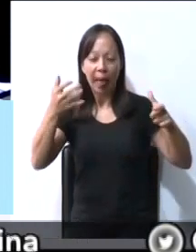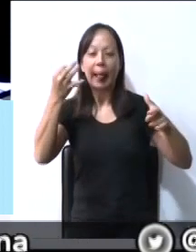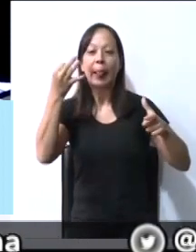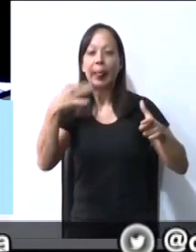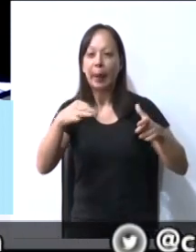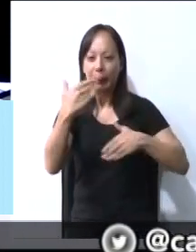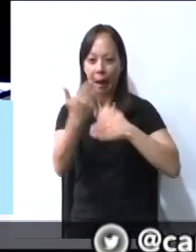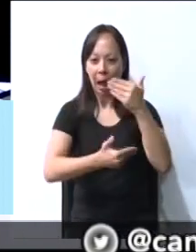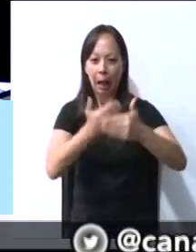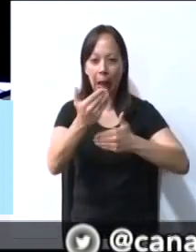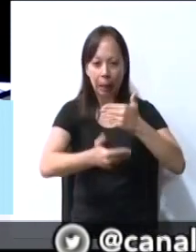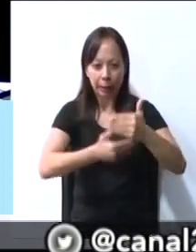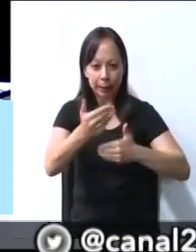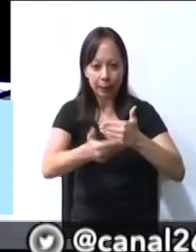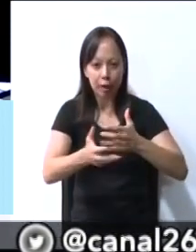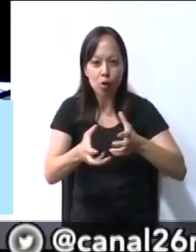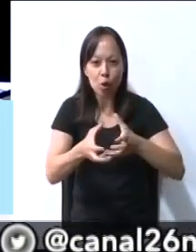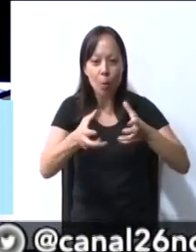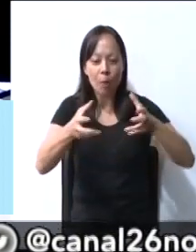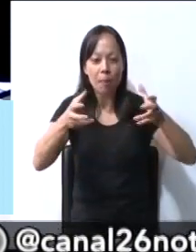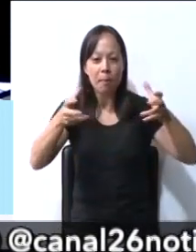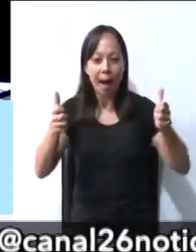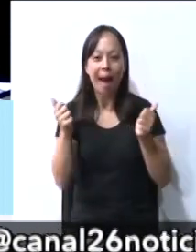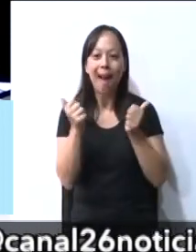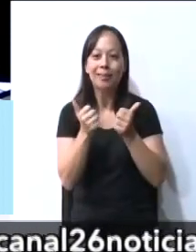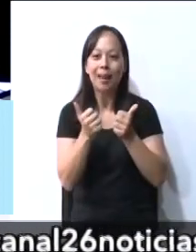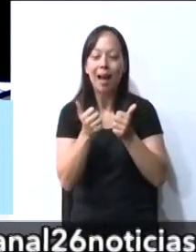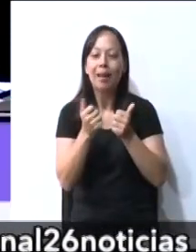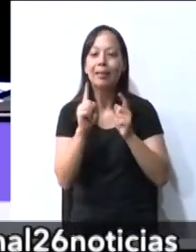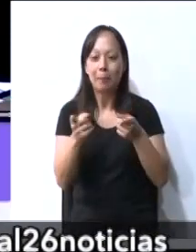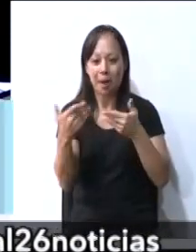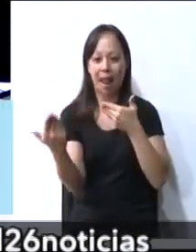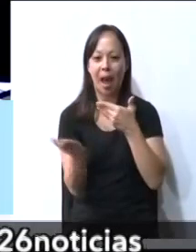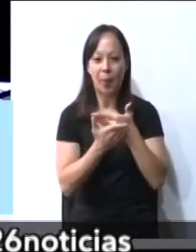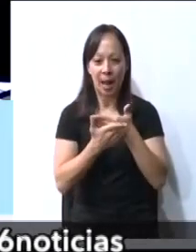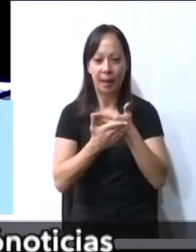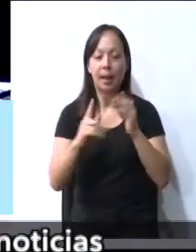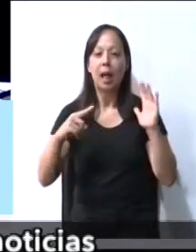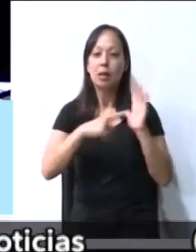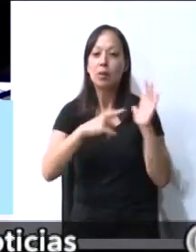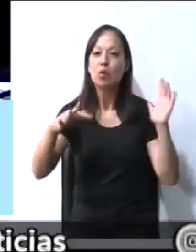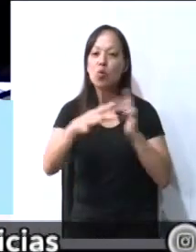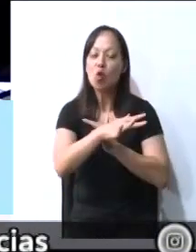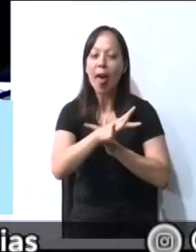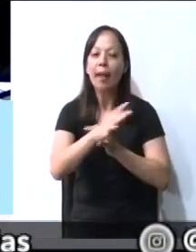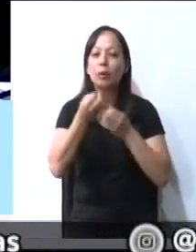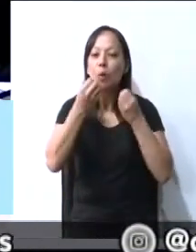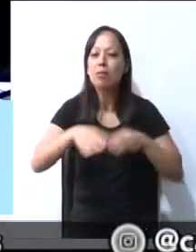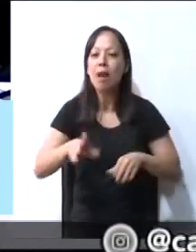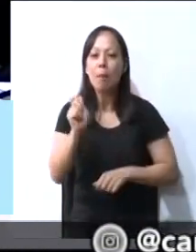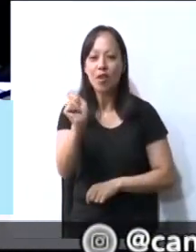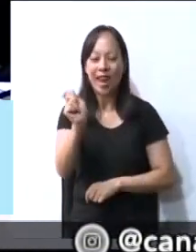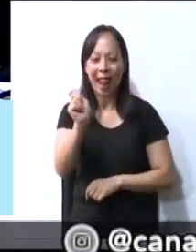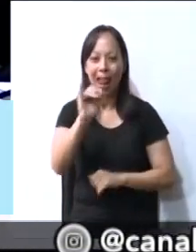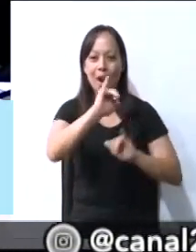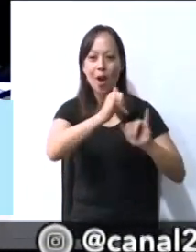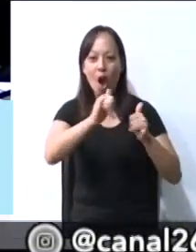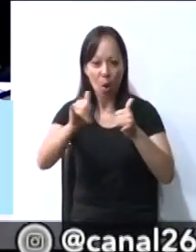desarrollo. En la ciudad, empezamos por los jóvenes. Muchas veces la falta de experiencia condiciona